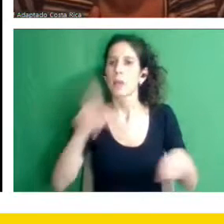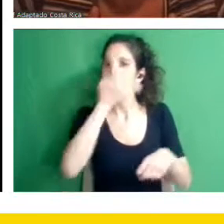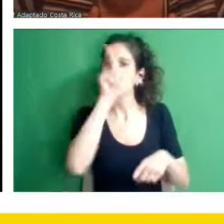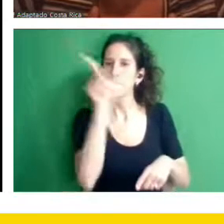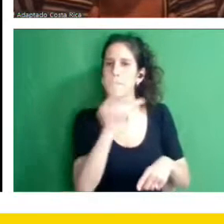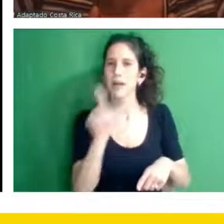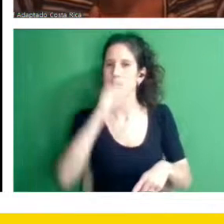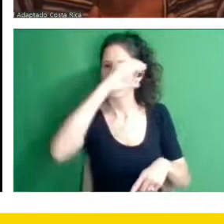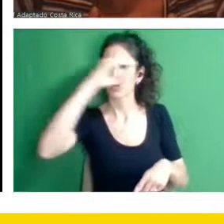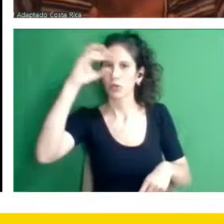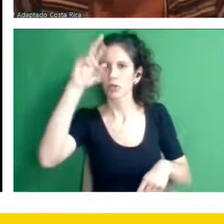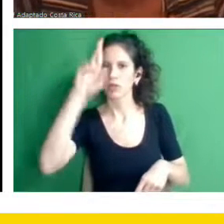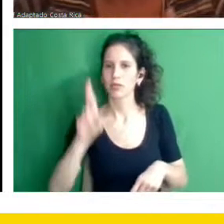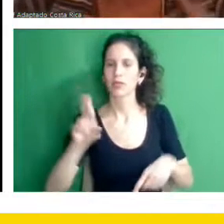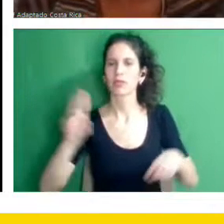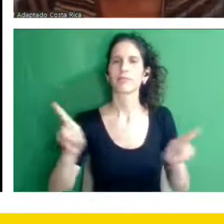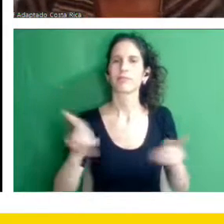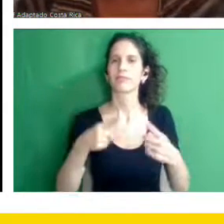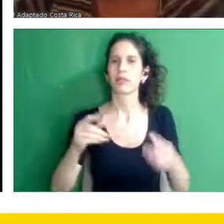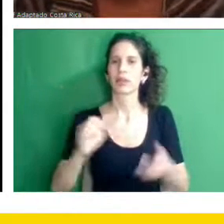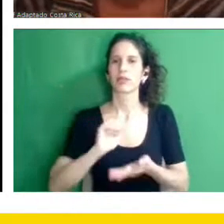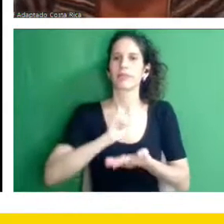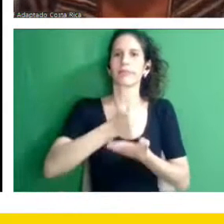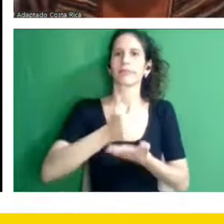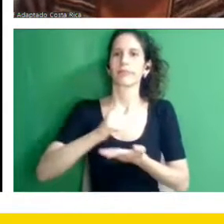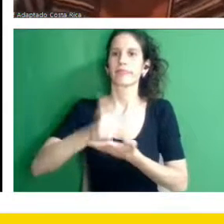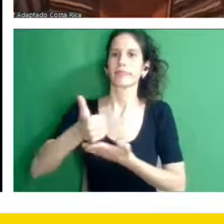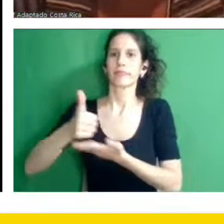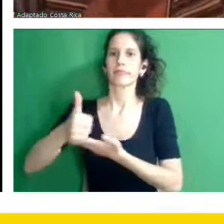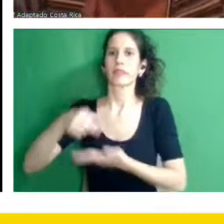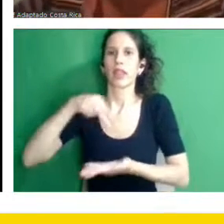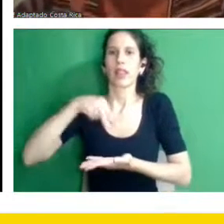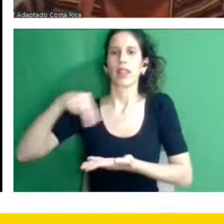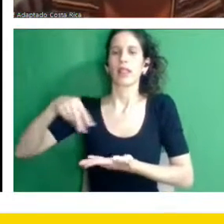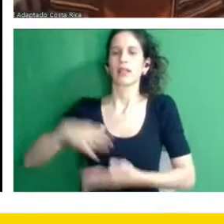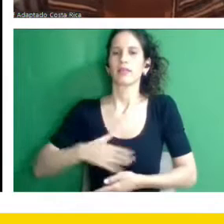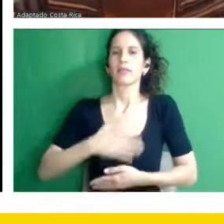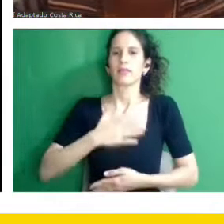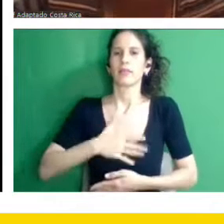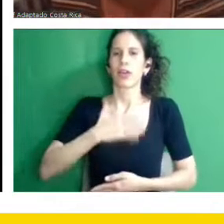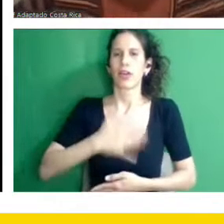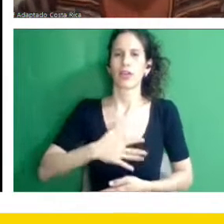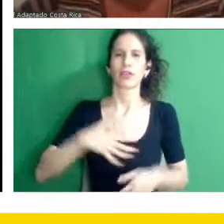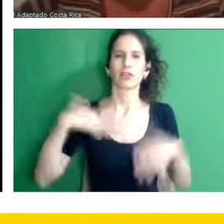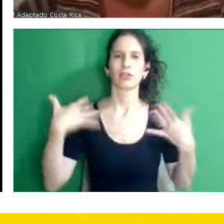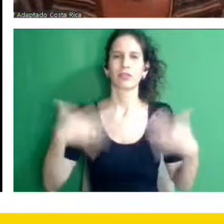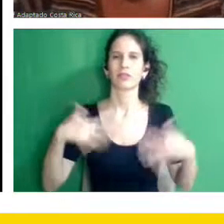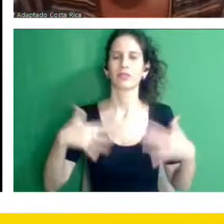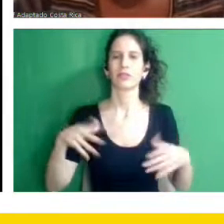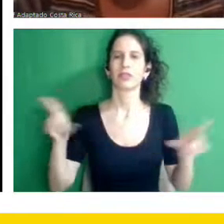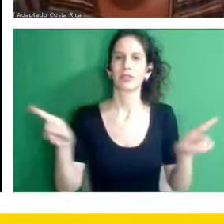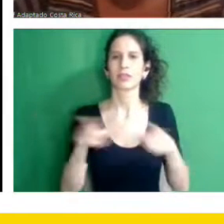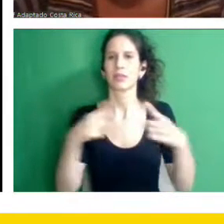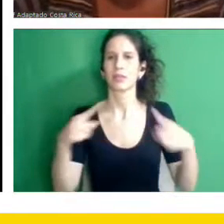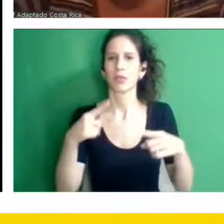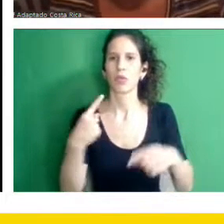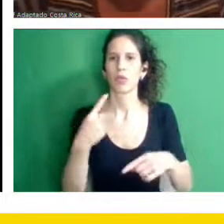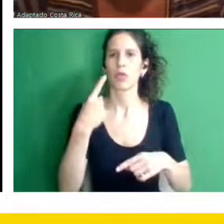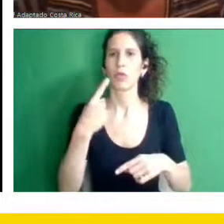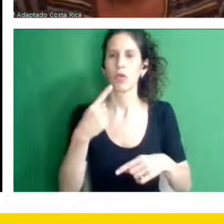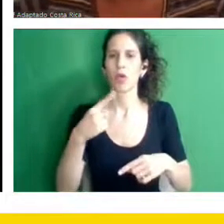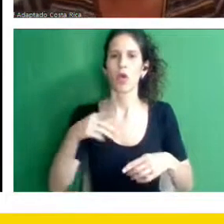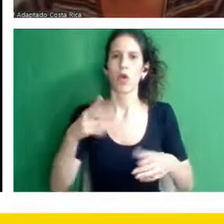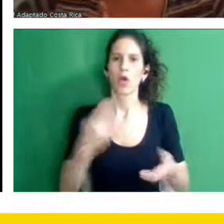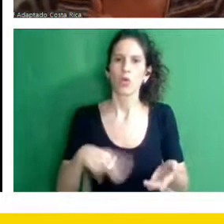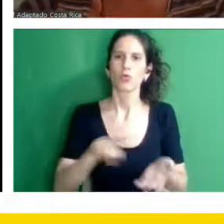un podio. Y eso fue tan, estábamos desgalillados, ¿verdad? Nosotros cantando dos veces el himno nacional, porque cada persona que gana oro canta